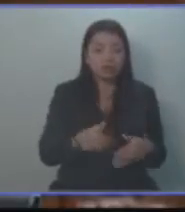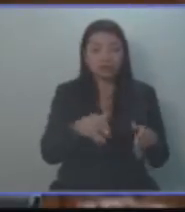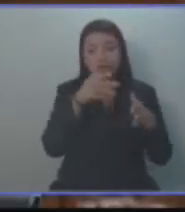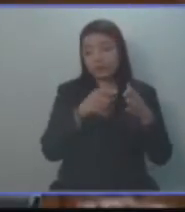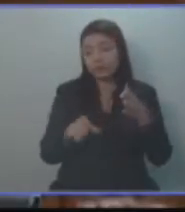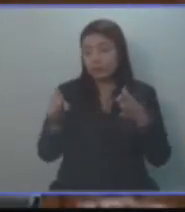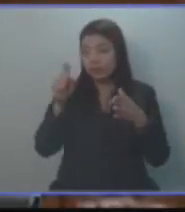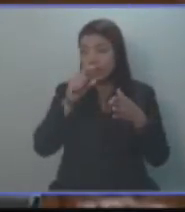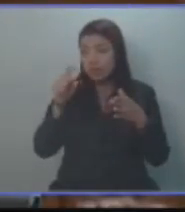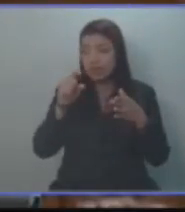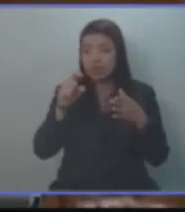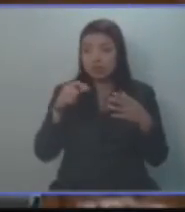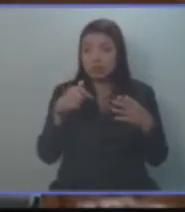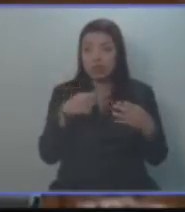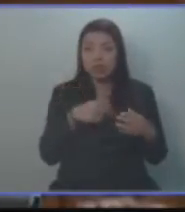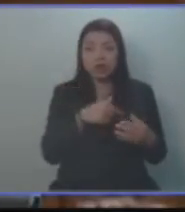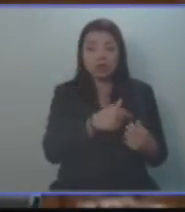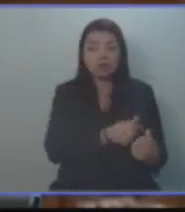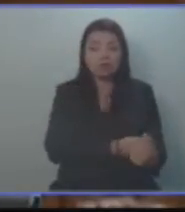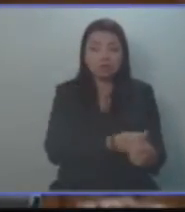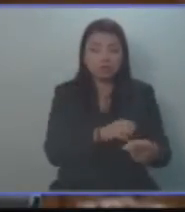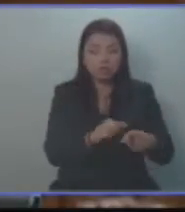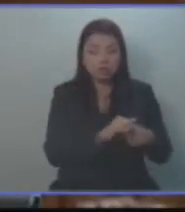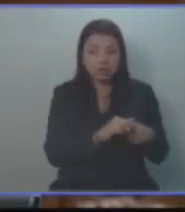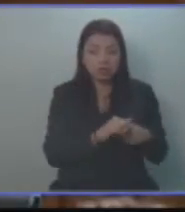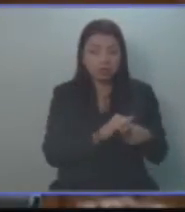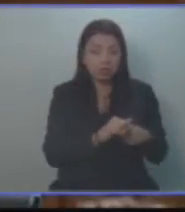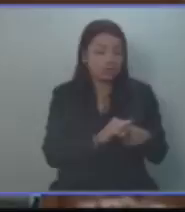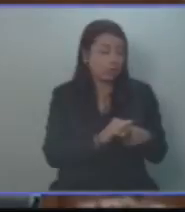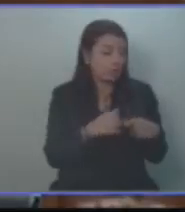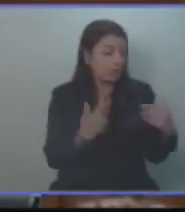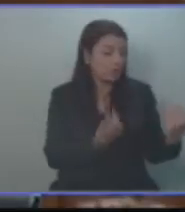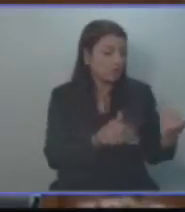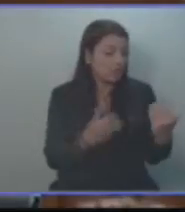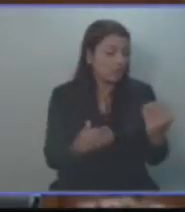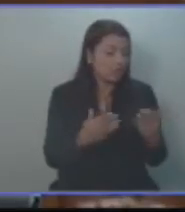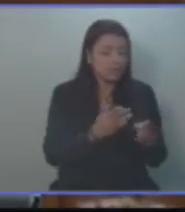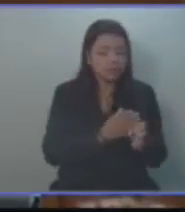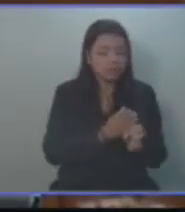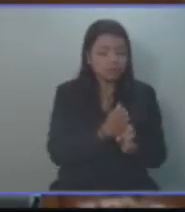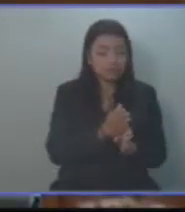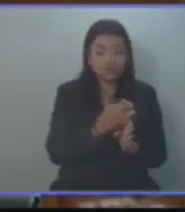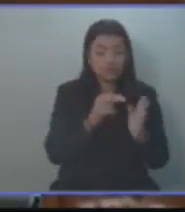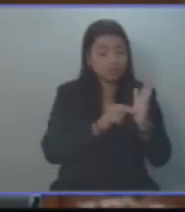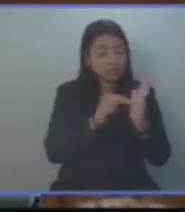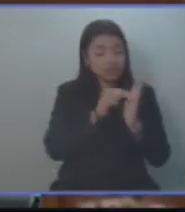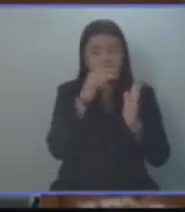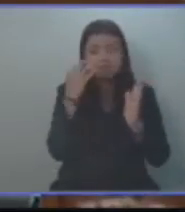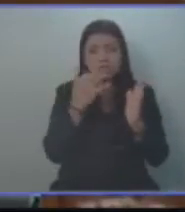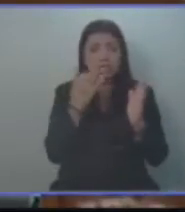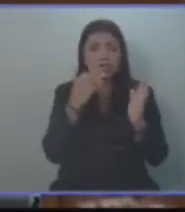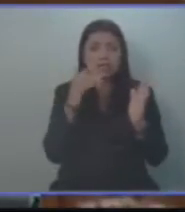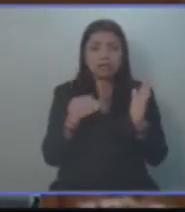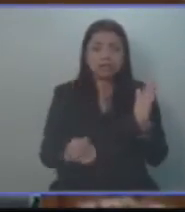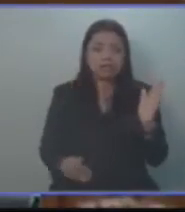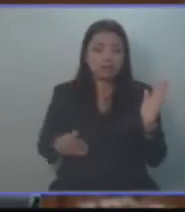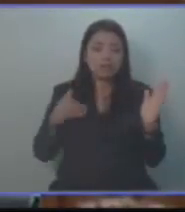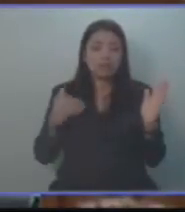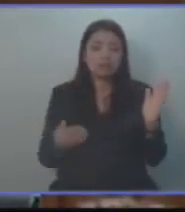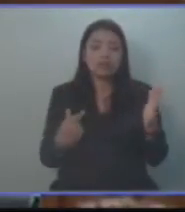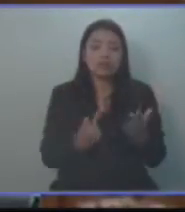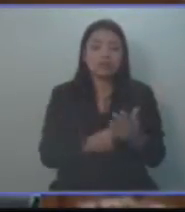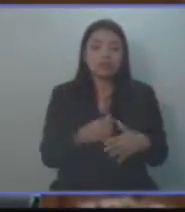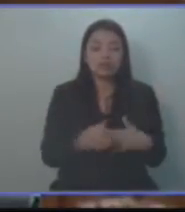de educación superior las actividades académicas necesarias para ser desarrolladas cada año por el residente